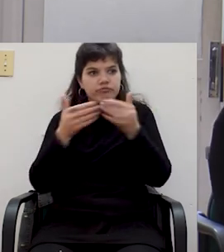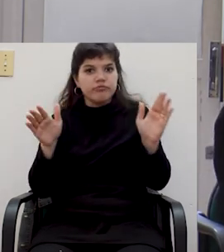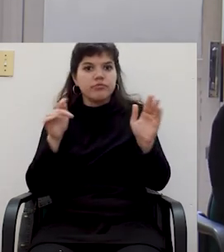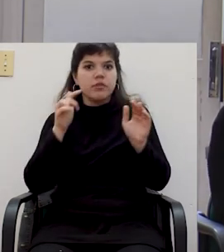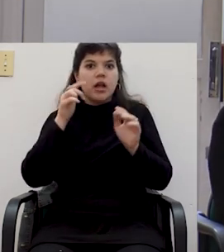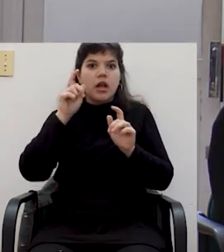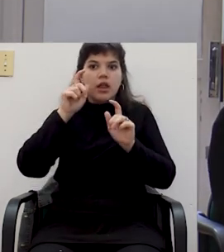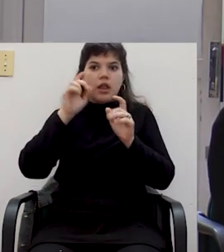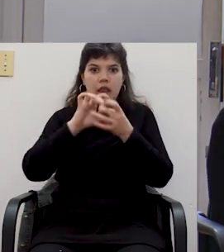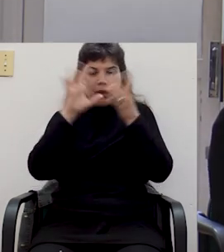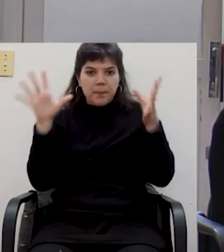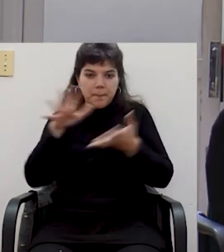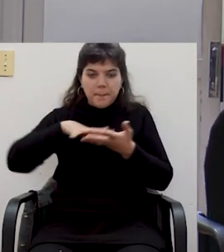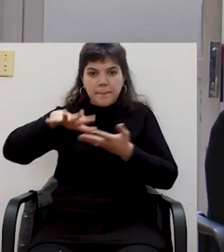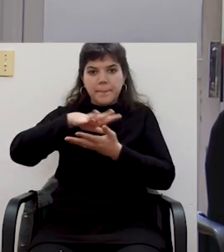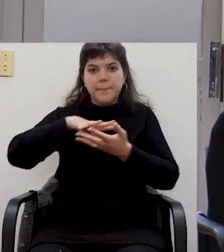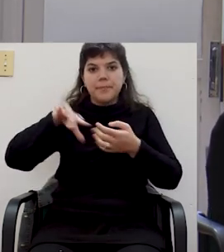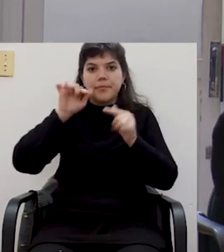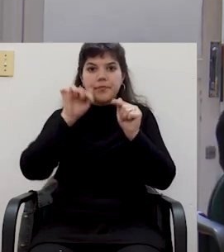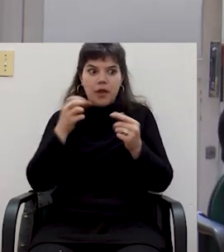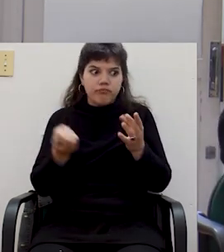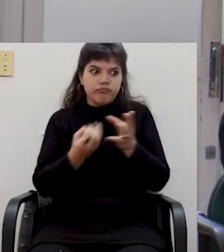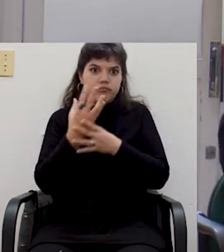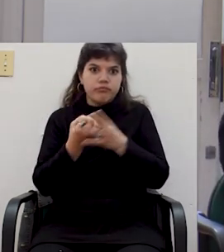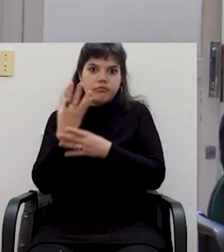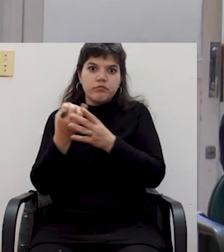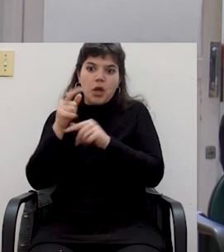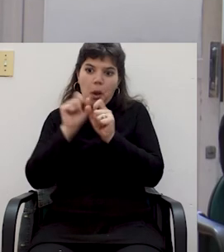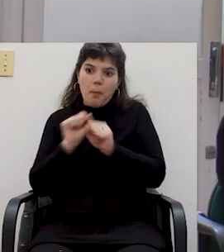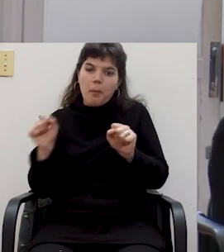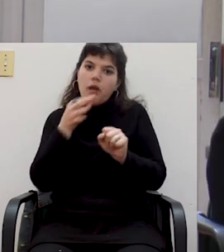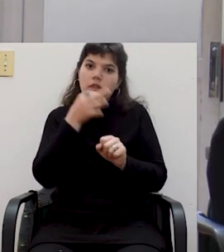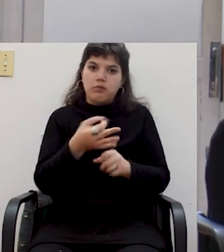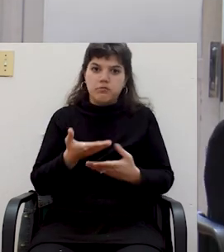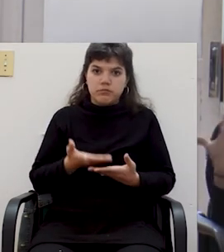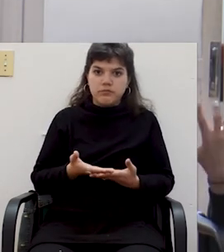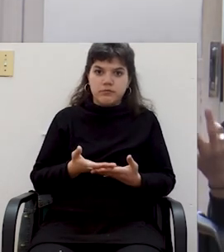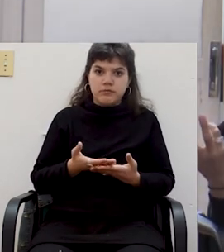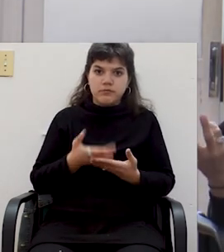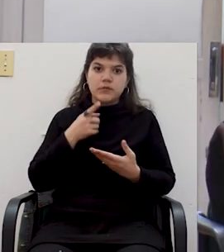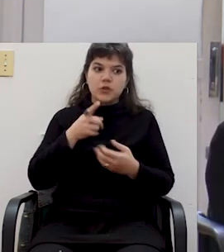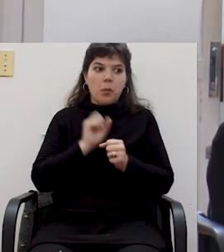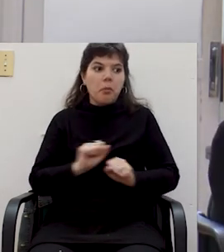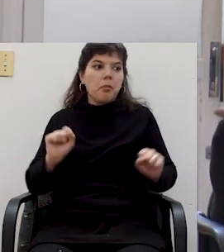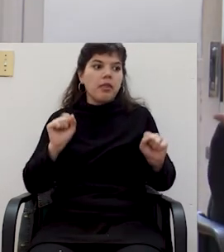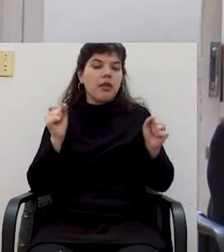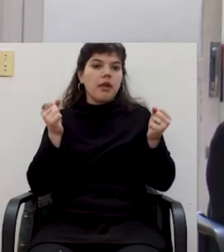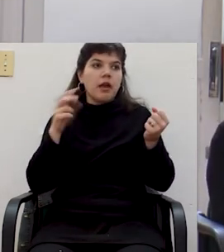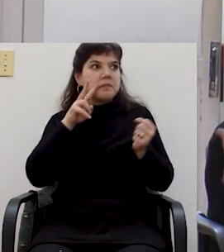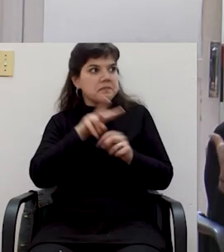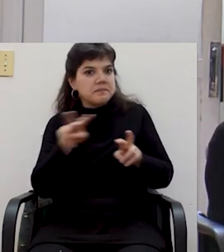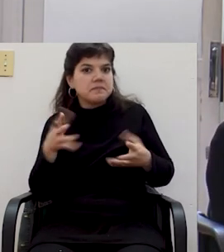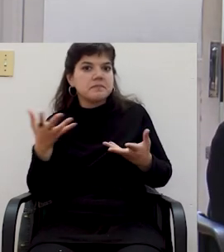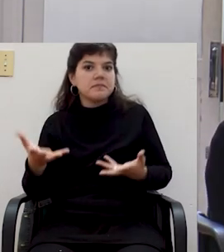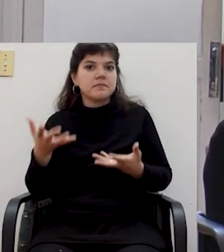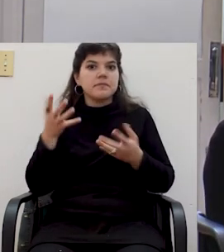espacio democrático que se produce para que eso se pueda decir, y para que eso se pueda ver